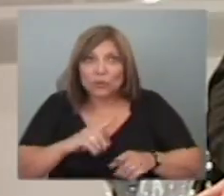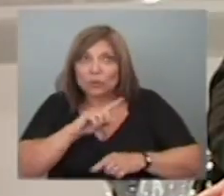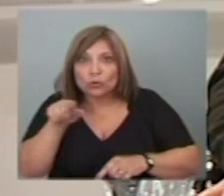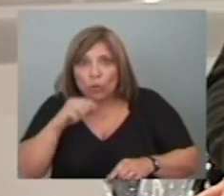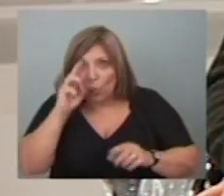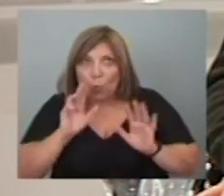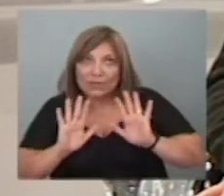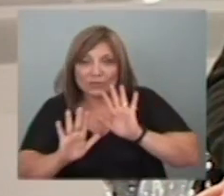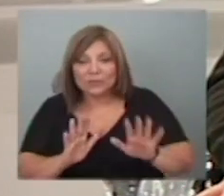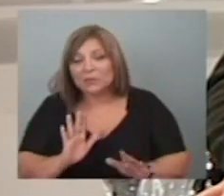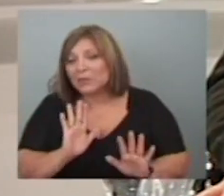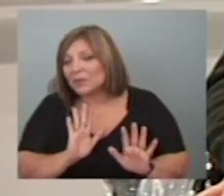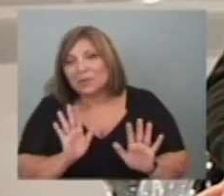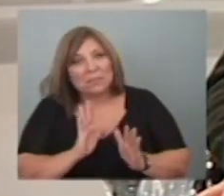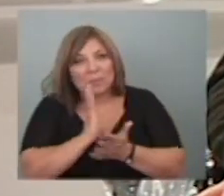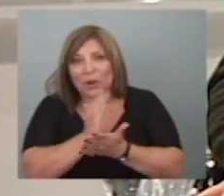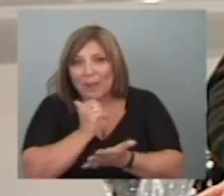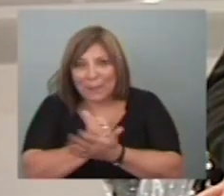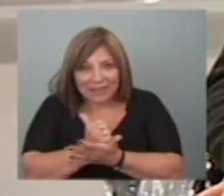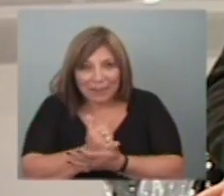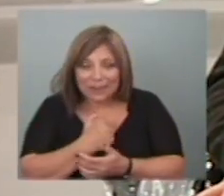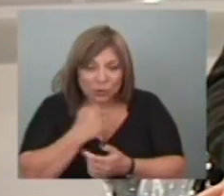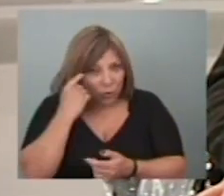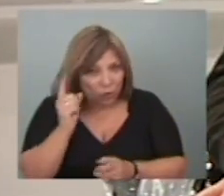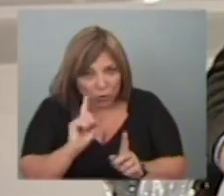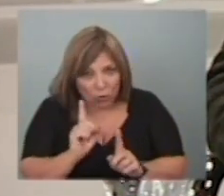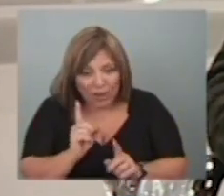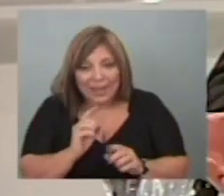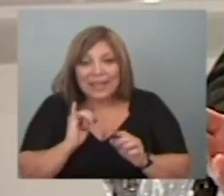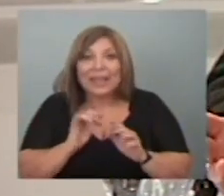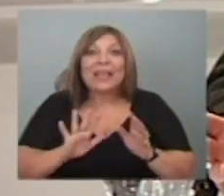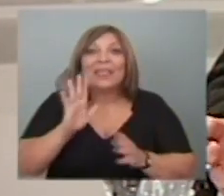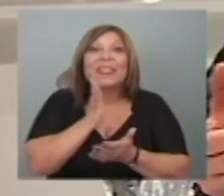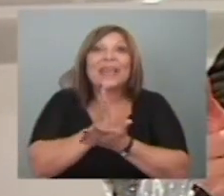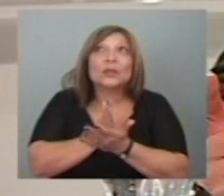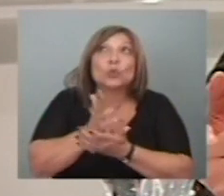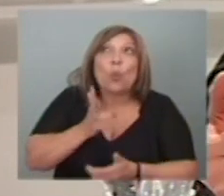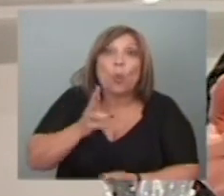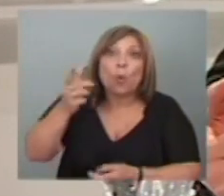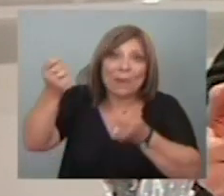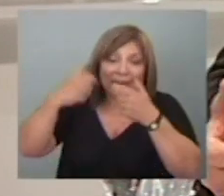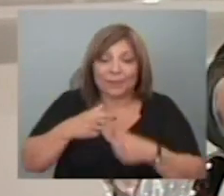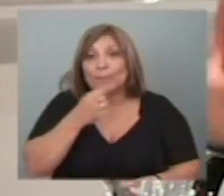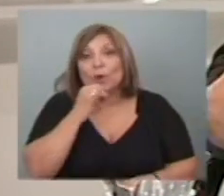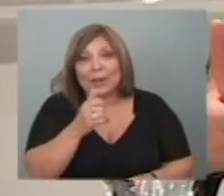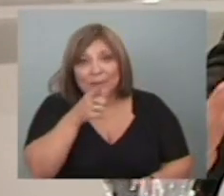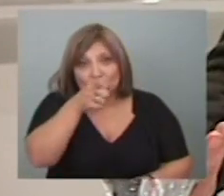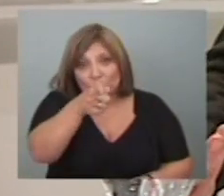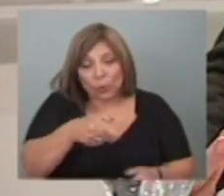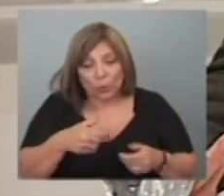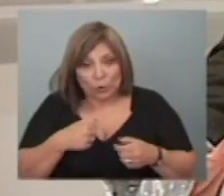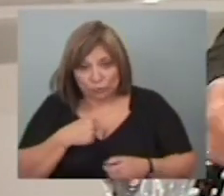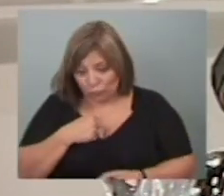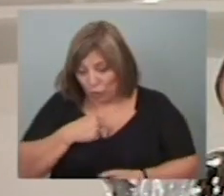resistencias? Por departamento no, según lo que viene desde la Institución Nacional de Derechos Humanos. Porque si vos sos de Canelones, como